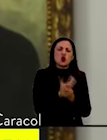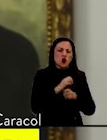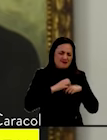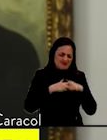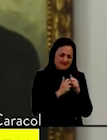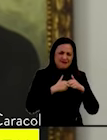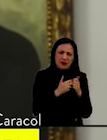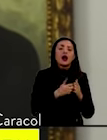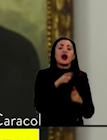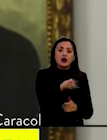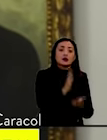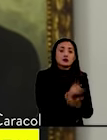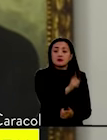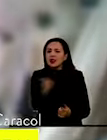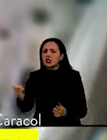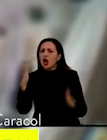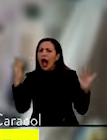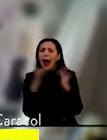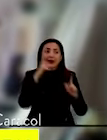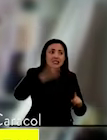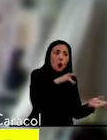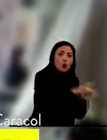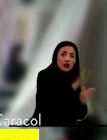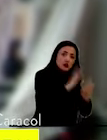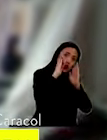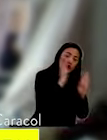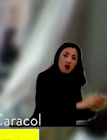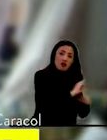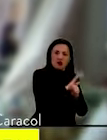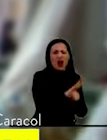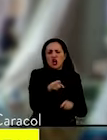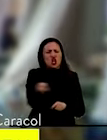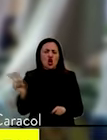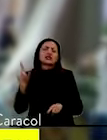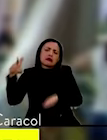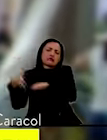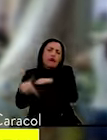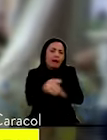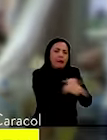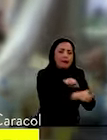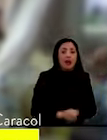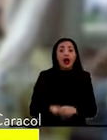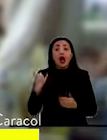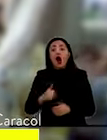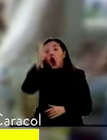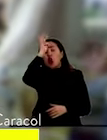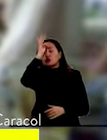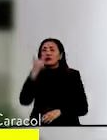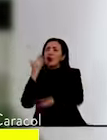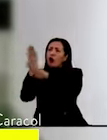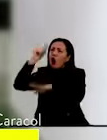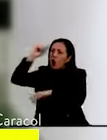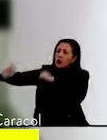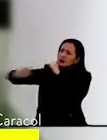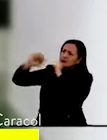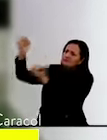primera línea de atención a los pacientes con el hospital adicionalmente hizo un llamado al gobierno para que se desembolsen los recursos destinados para la atención